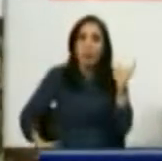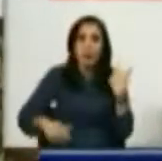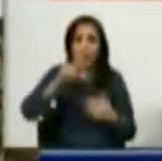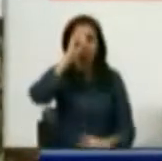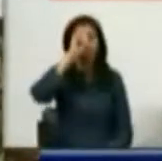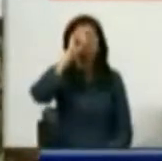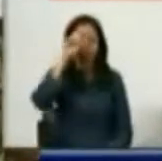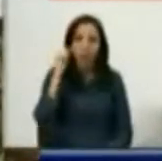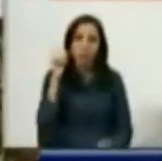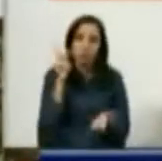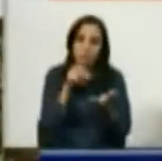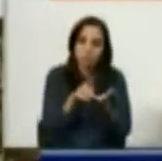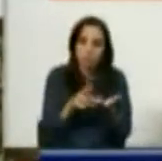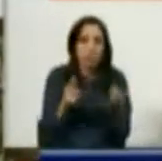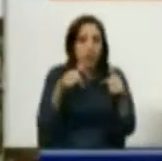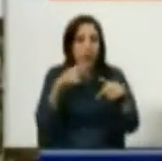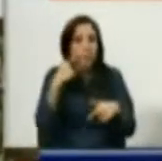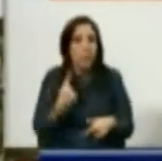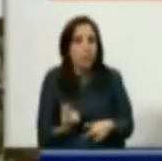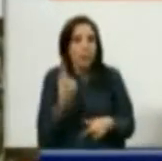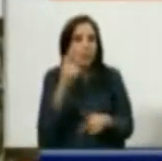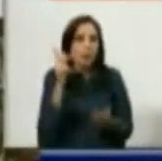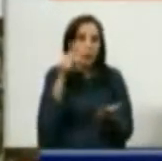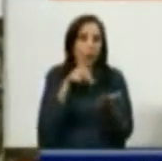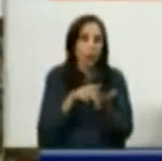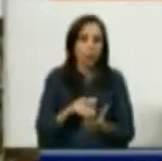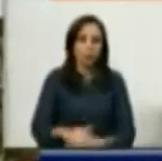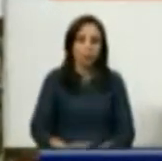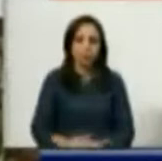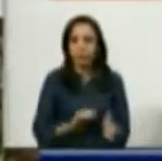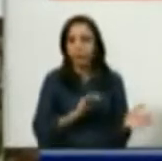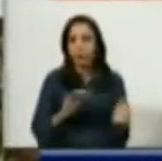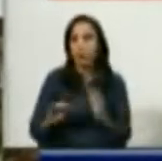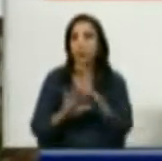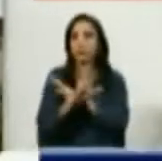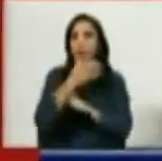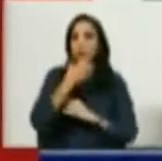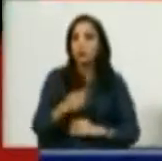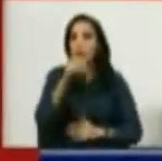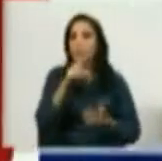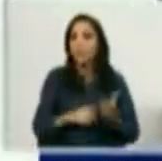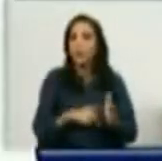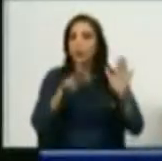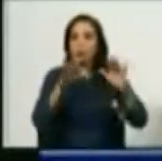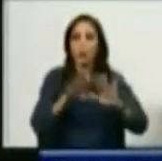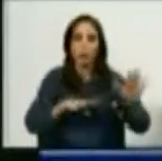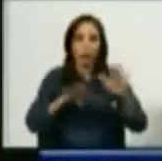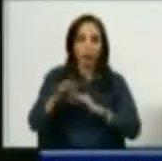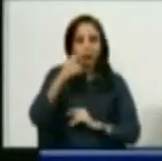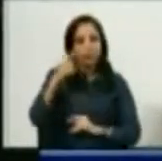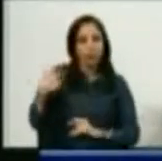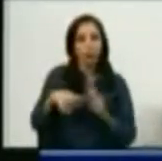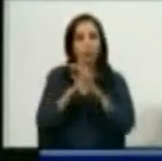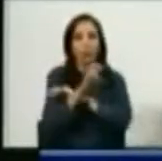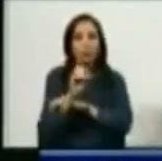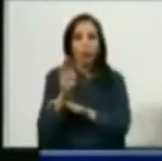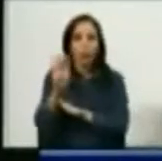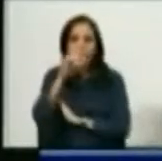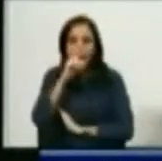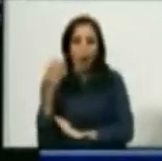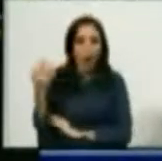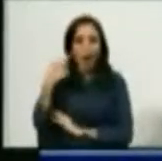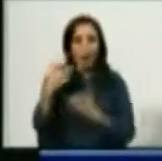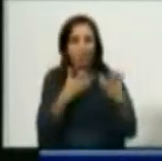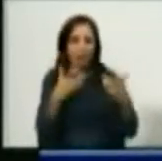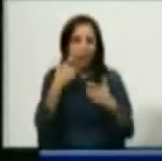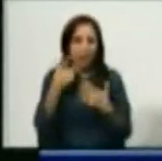presidente de rogán cinco de diciembre de 1814 hace 204 años se libró la batalla